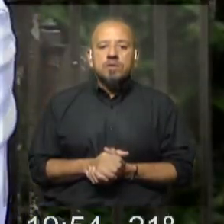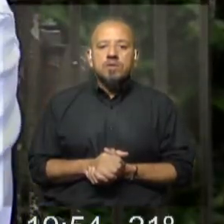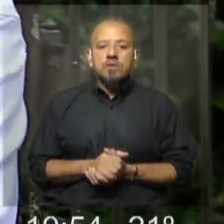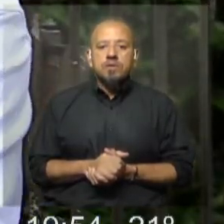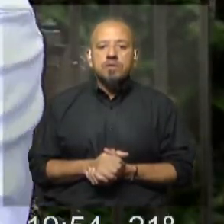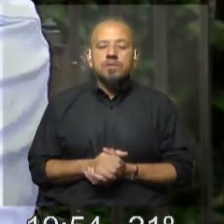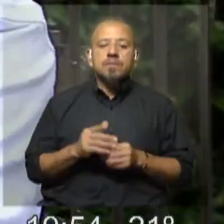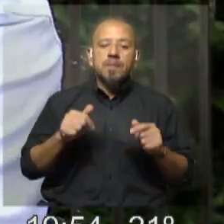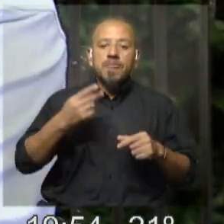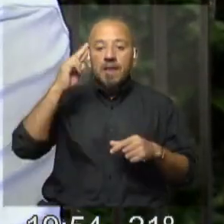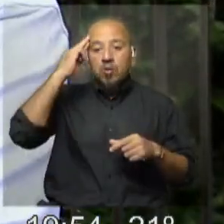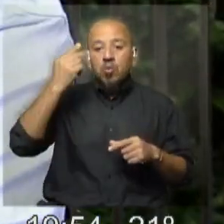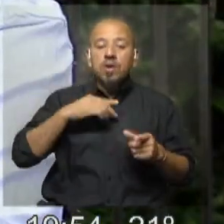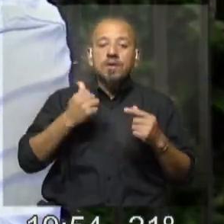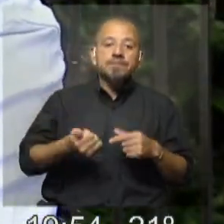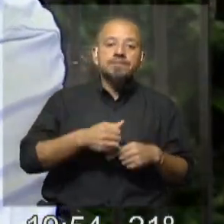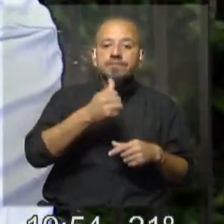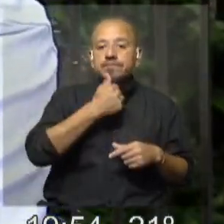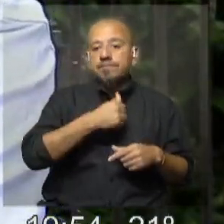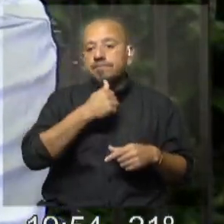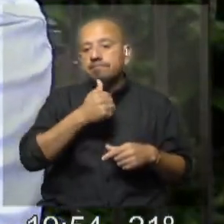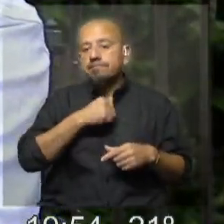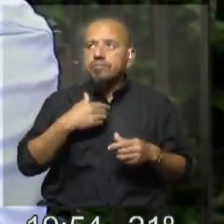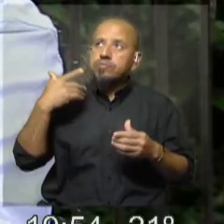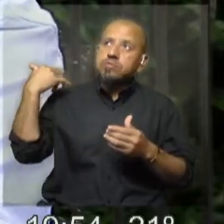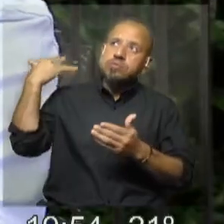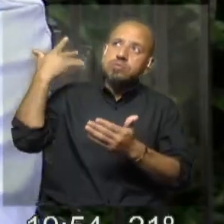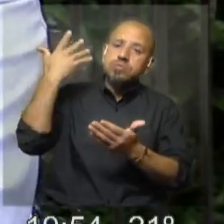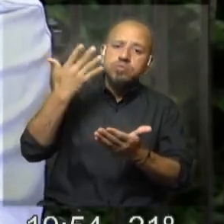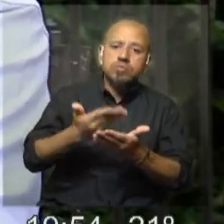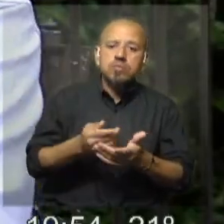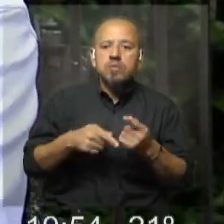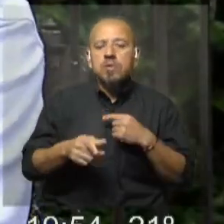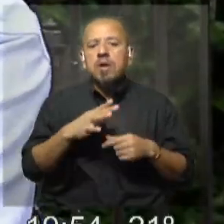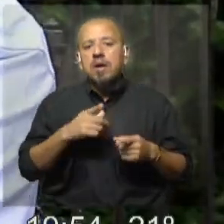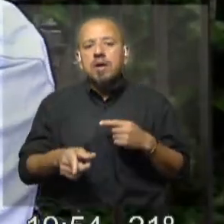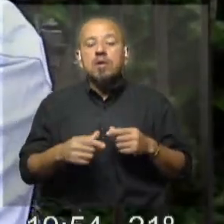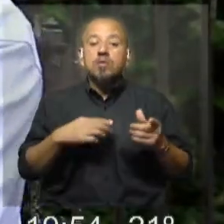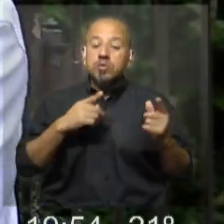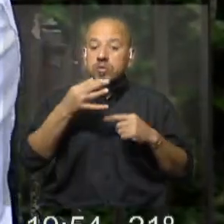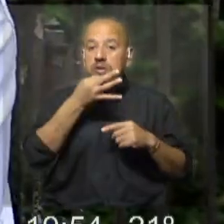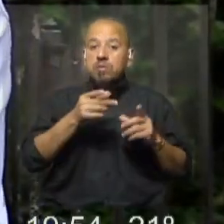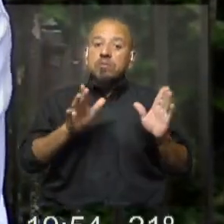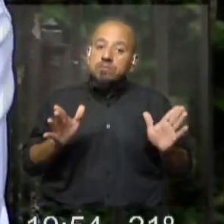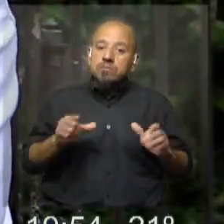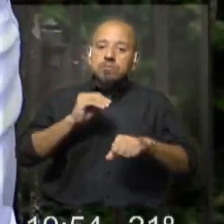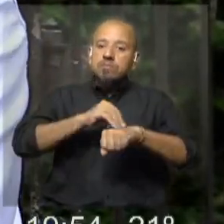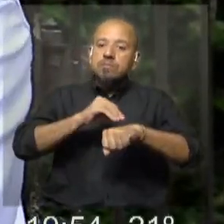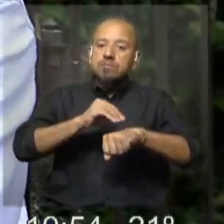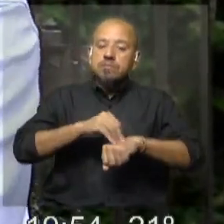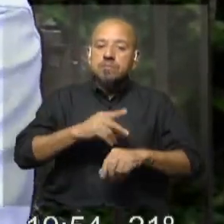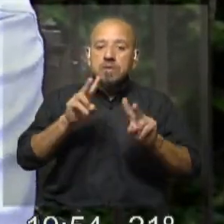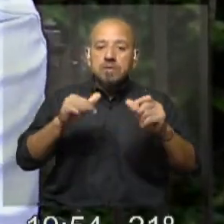El Uruguay tiene una larga tradición en la construcción de políticas educativas públicas y nosotros pusimos algunas alertas, sobre todo en cuanto a los niveles